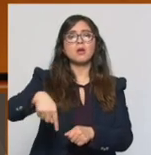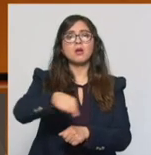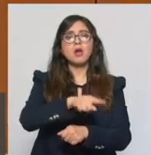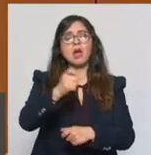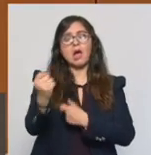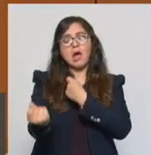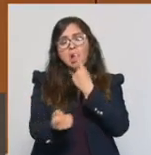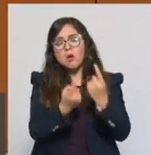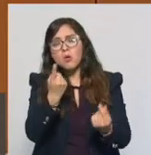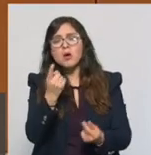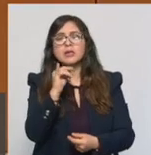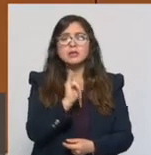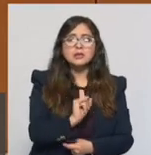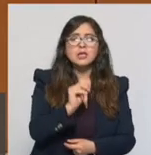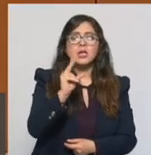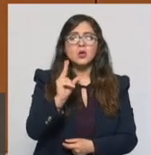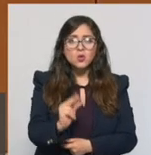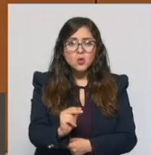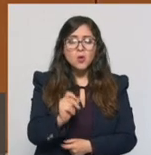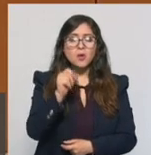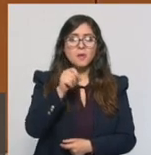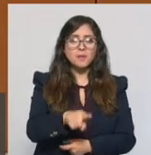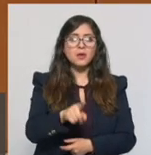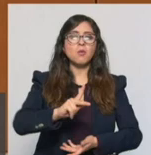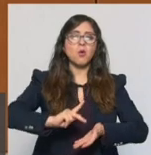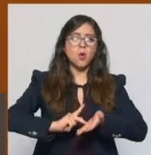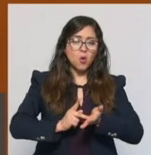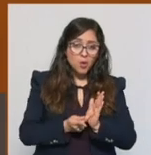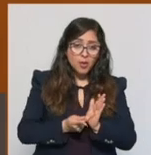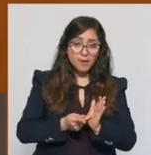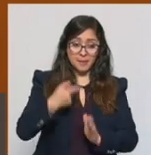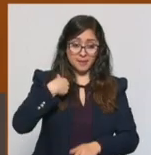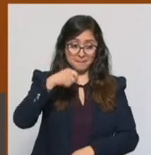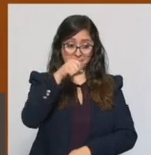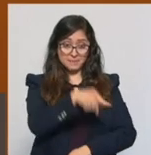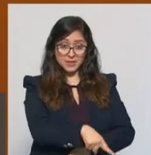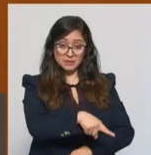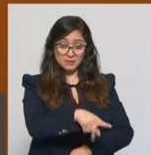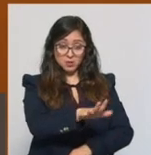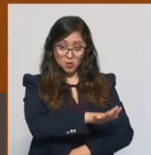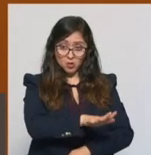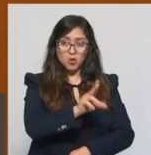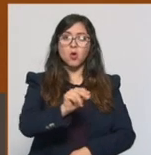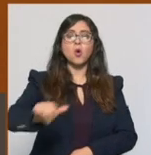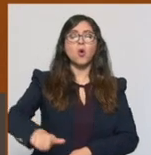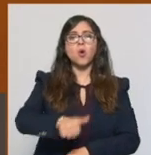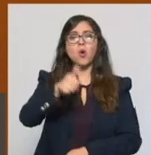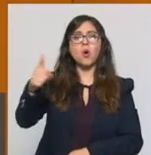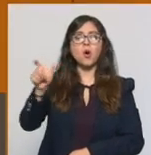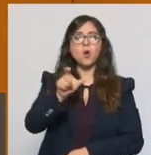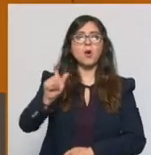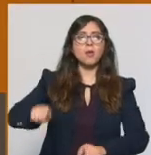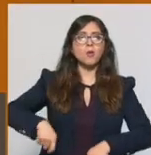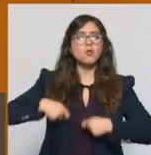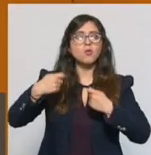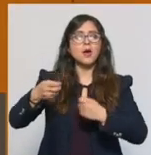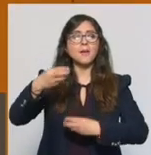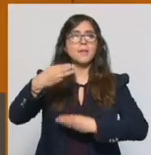alguna manera, repito por enésima vez, no en este caso, sino en todos,